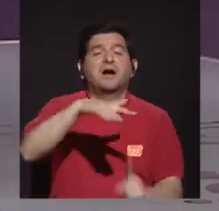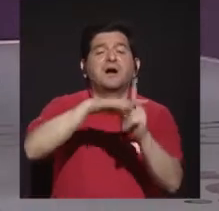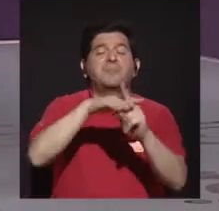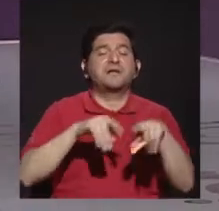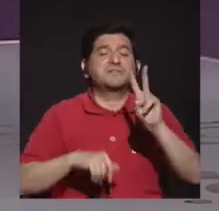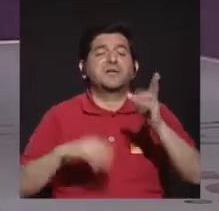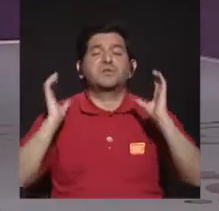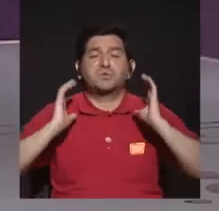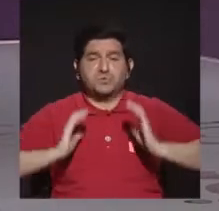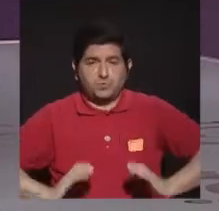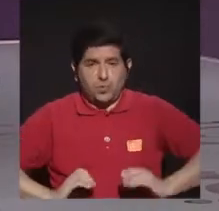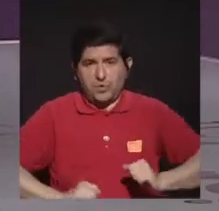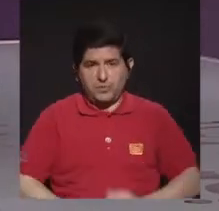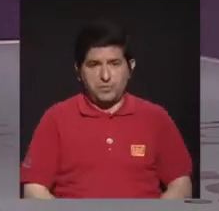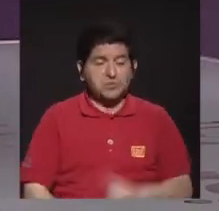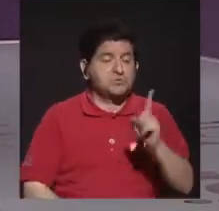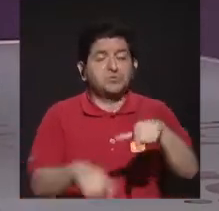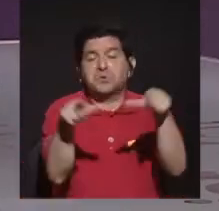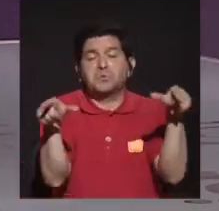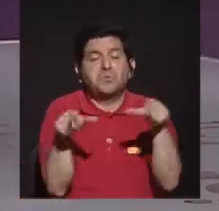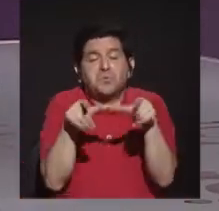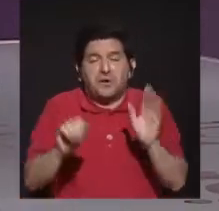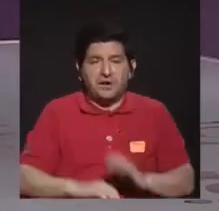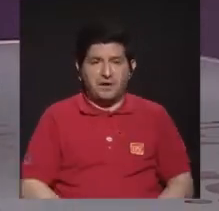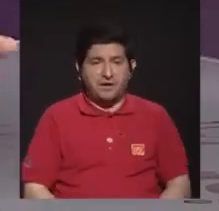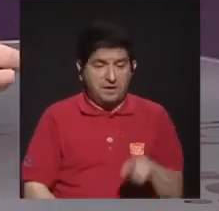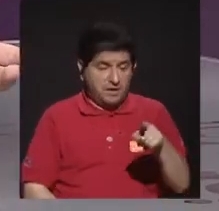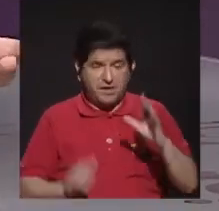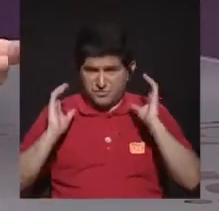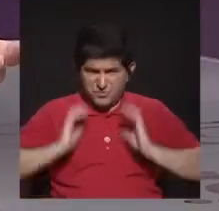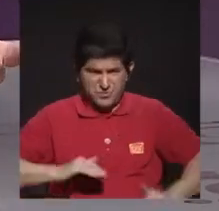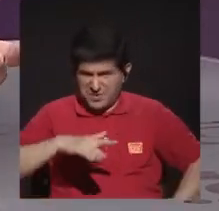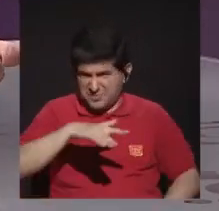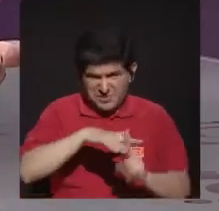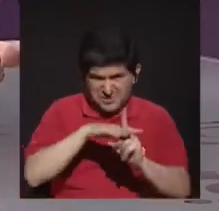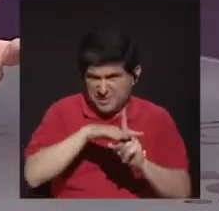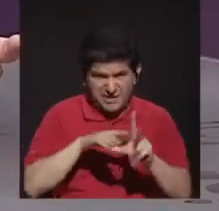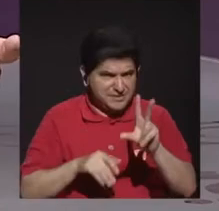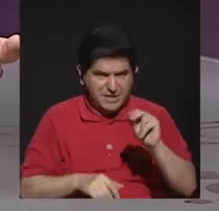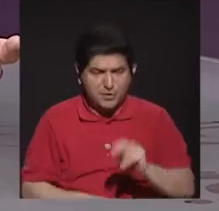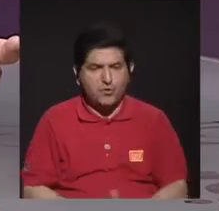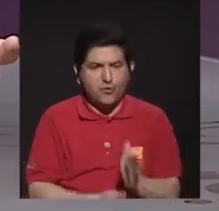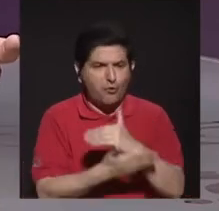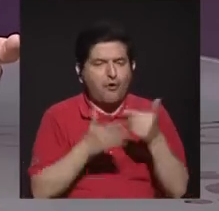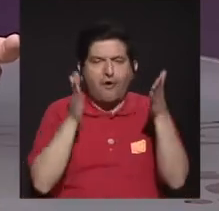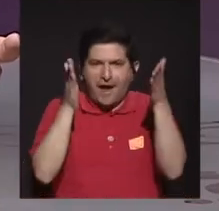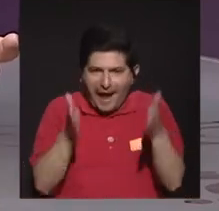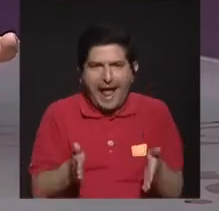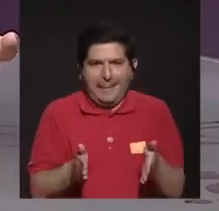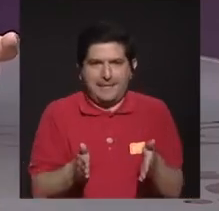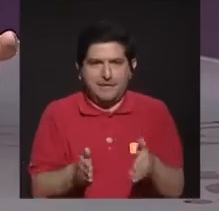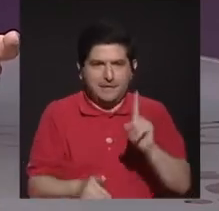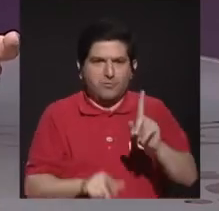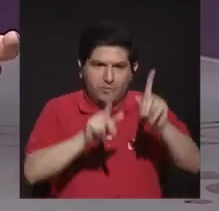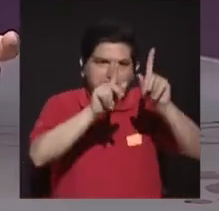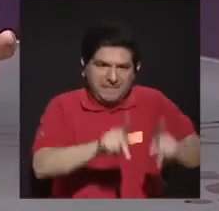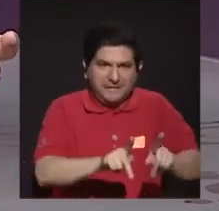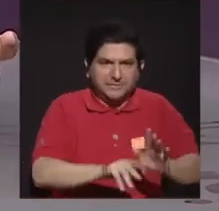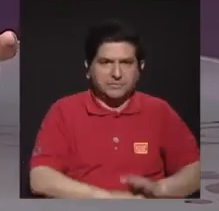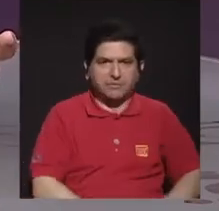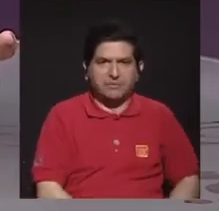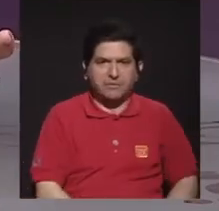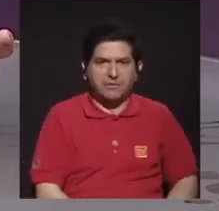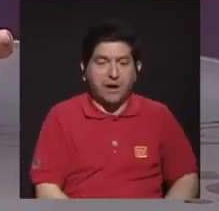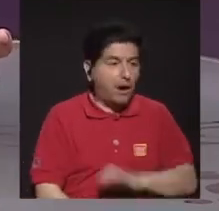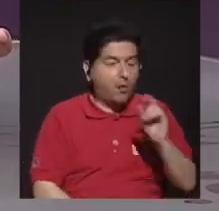Aparecen dos cuerpos en X lugar, ¿no? Esos cuerpos no aparecen. Realmente hay alguien, hay sujetos, personas